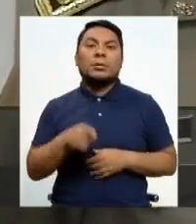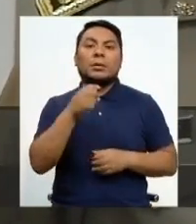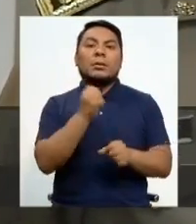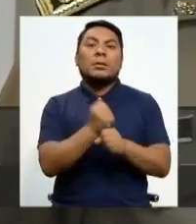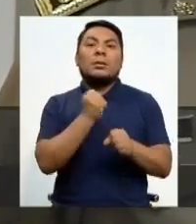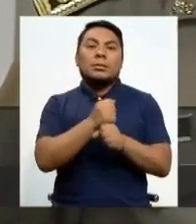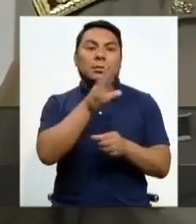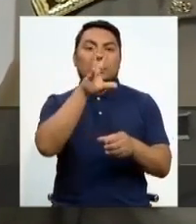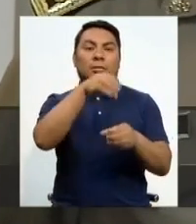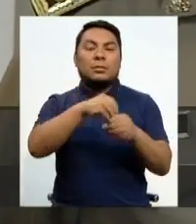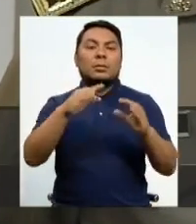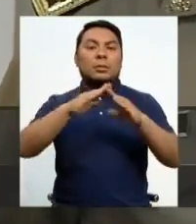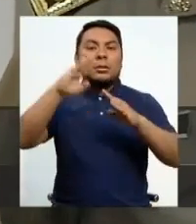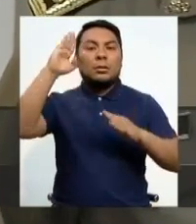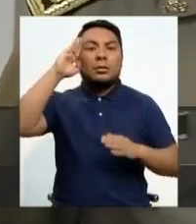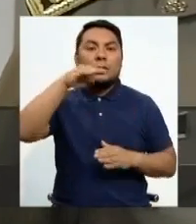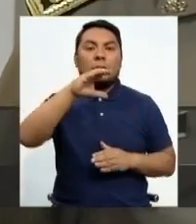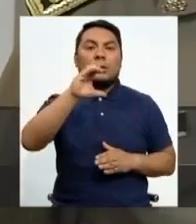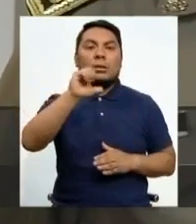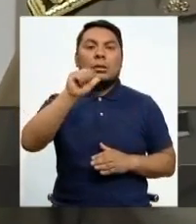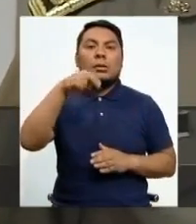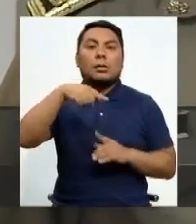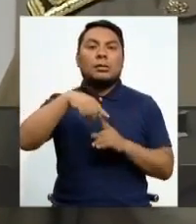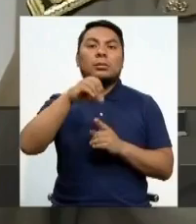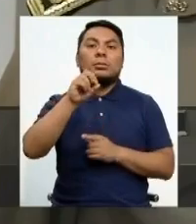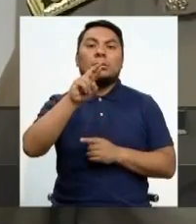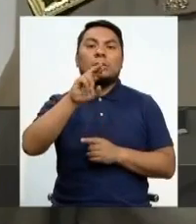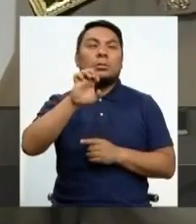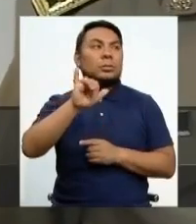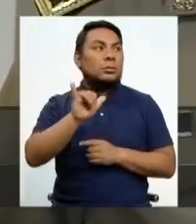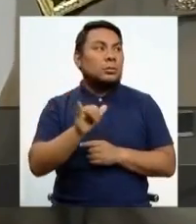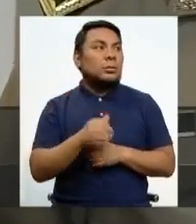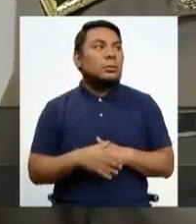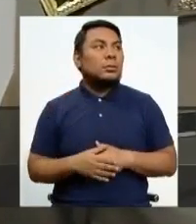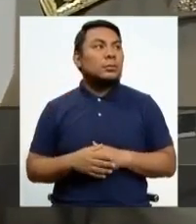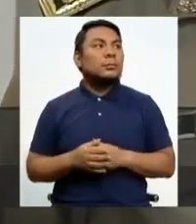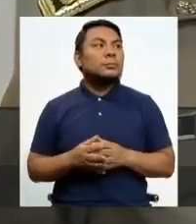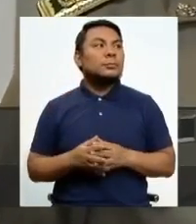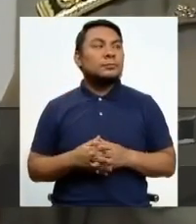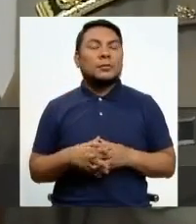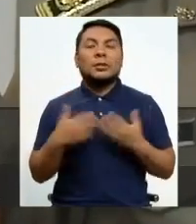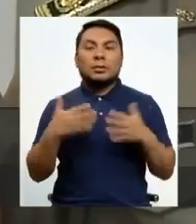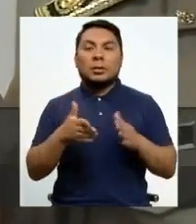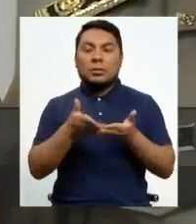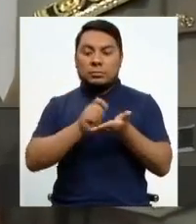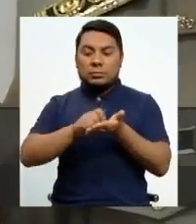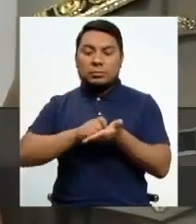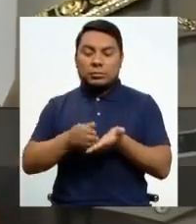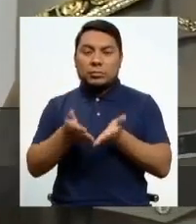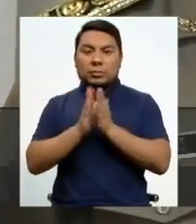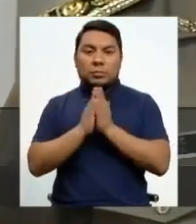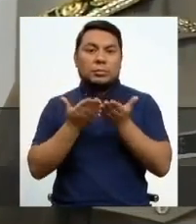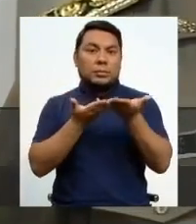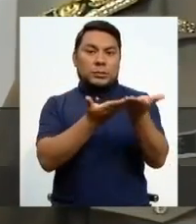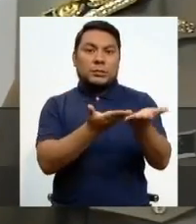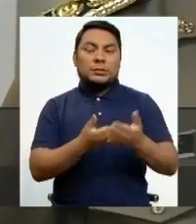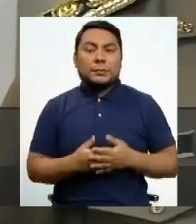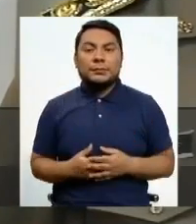laboran en la comisaría de Canto Rey, lo cual ya se encuentra en pleno proceso de ejecución en estos